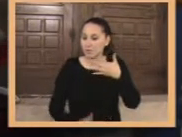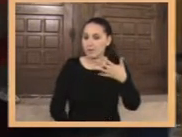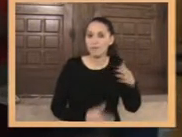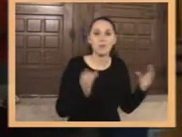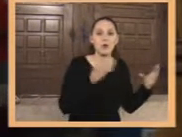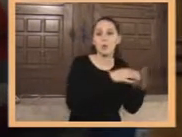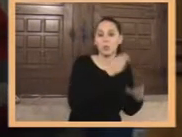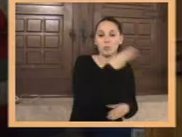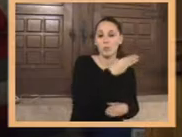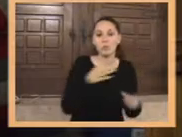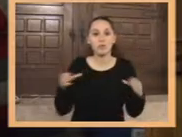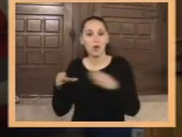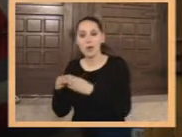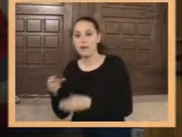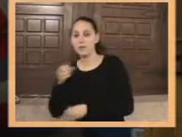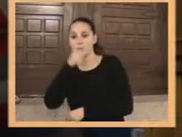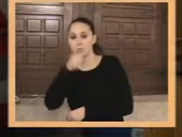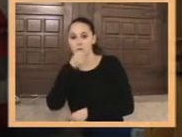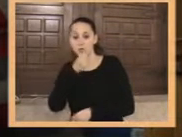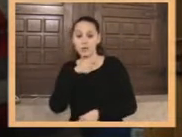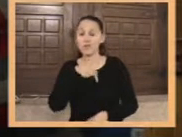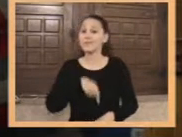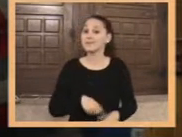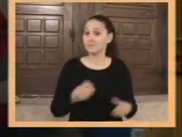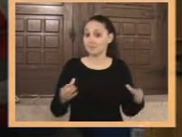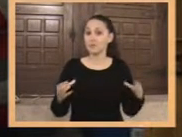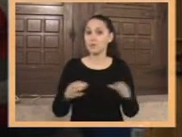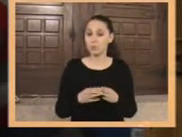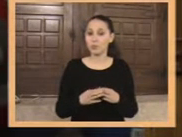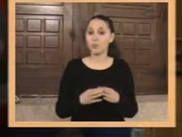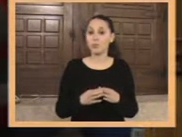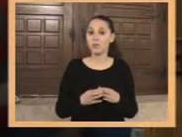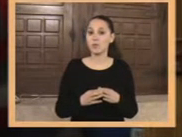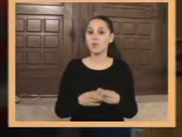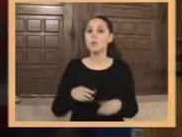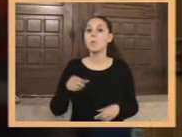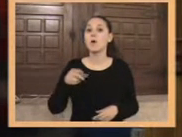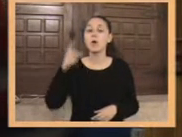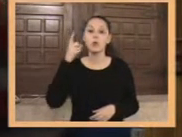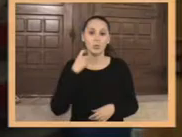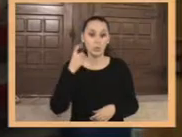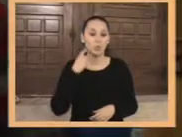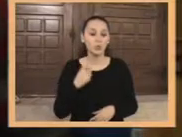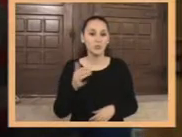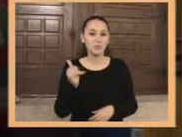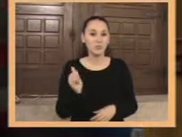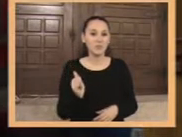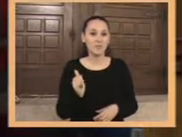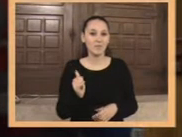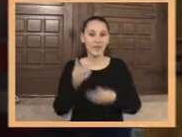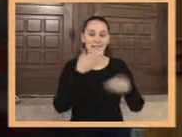Mira, este grupo municipal está acostumbrado a dialogar y a hablar todas las cuestiones que se traen a este